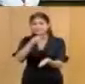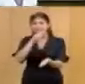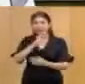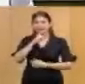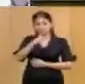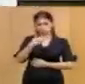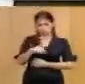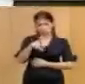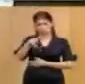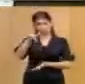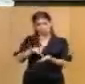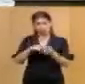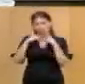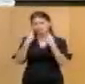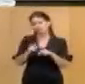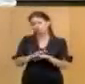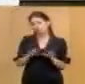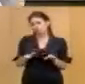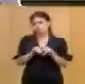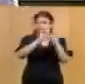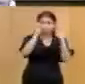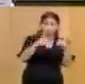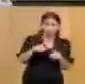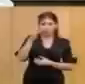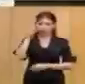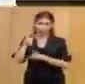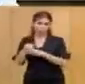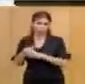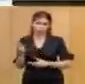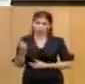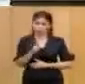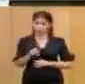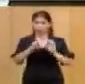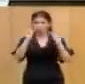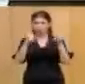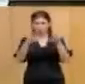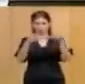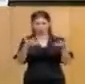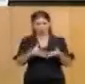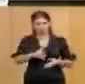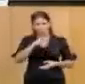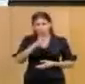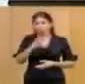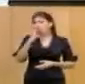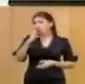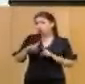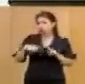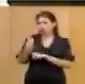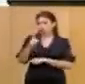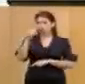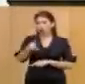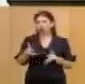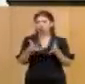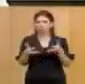por las formas y por el fondo, por la forma, porque después de dos años traen hoy este texto